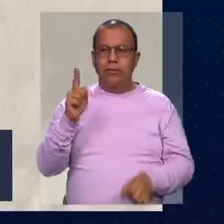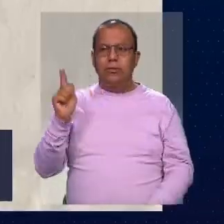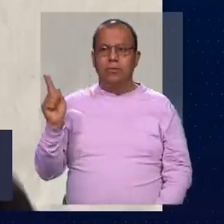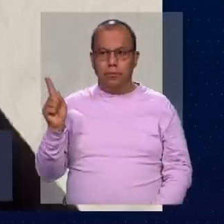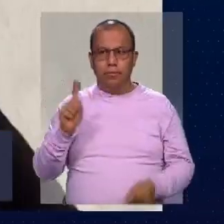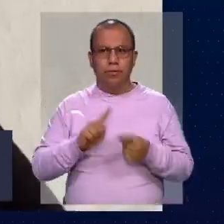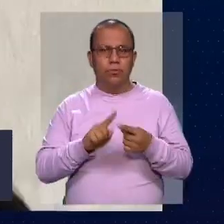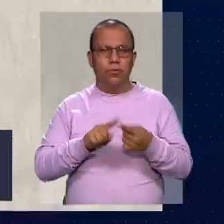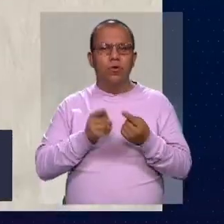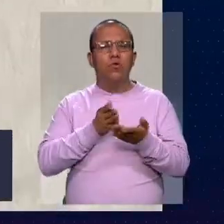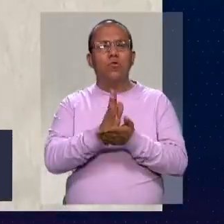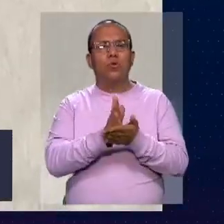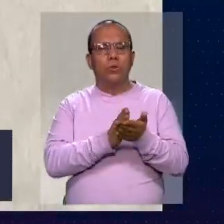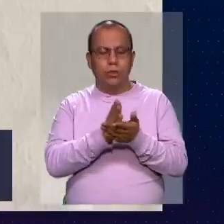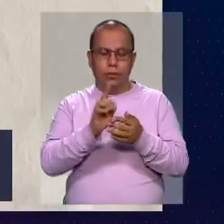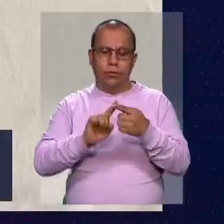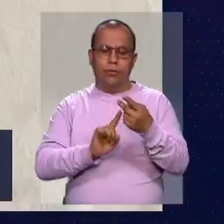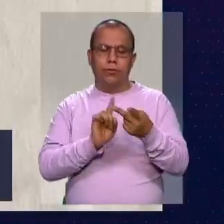cuchillos